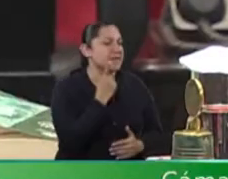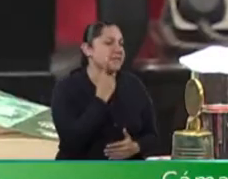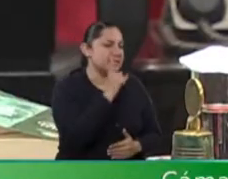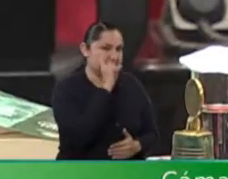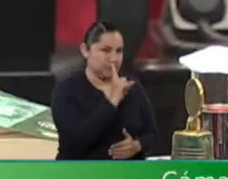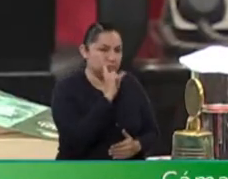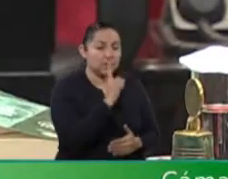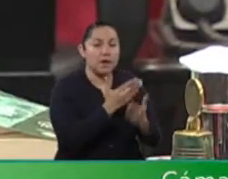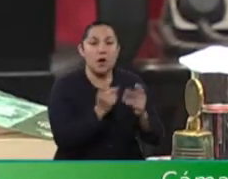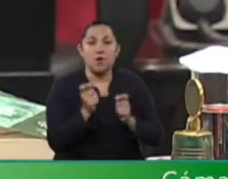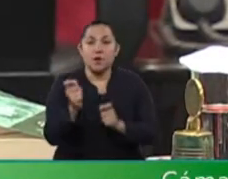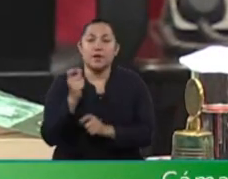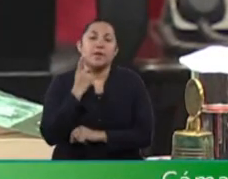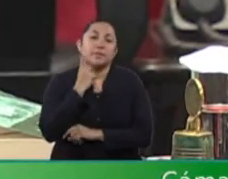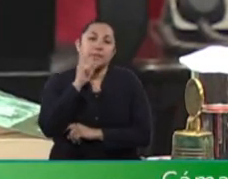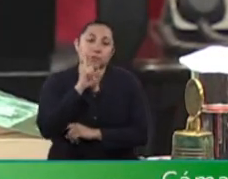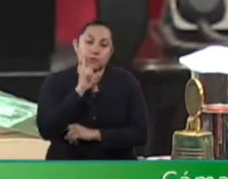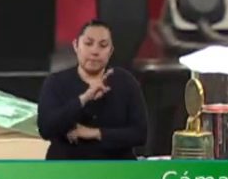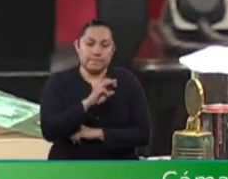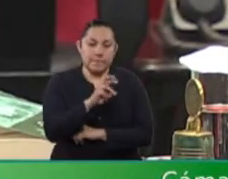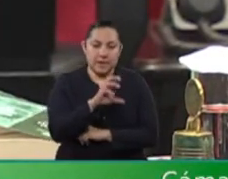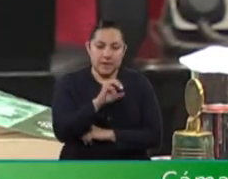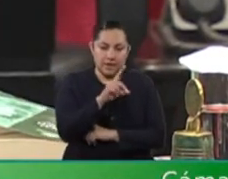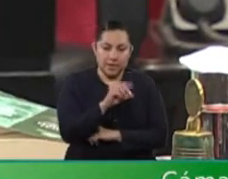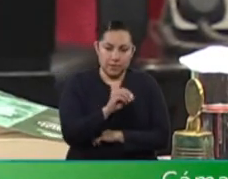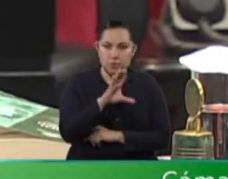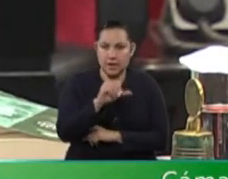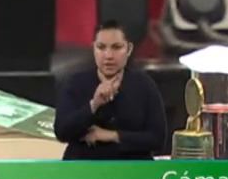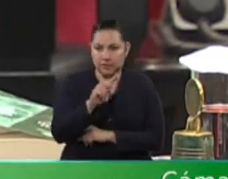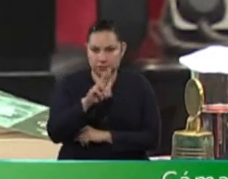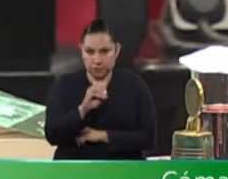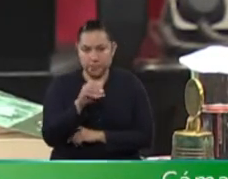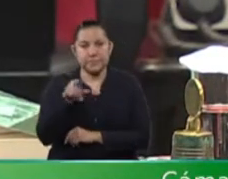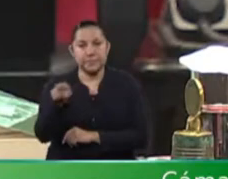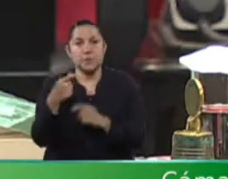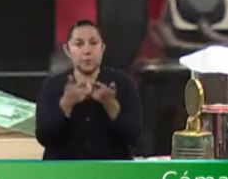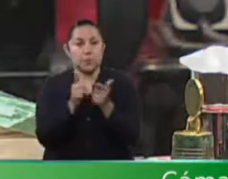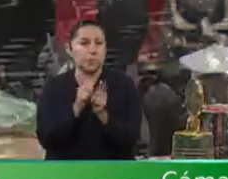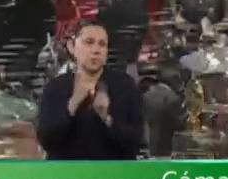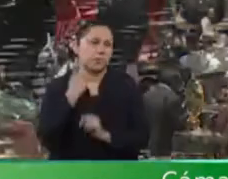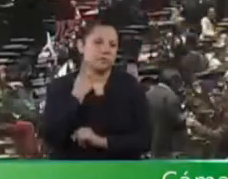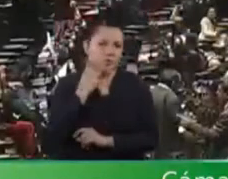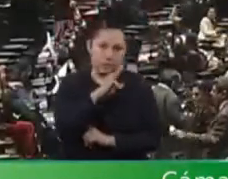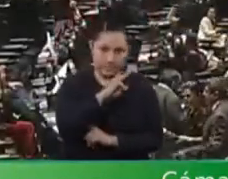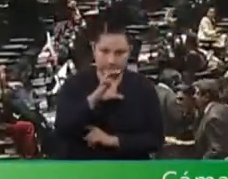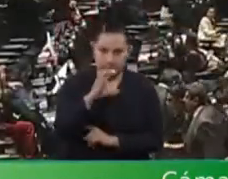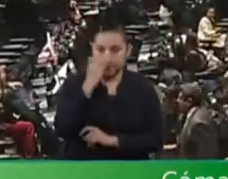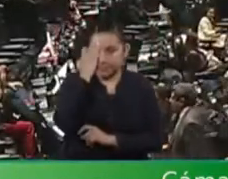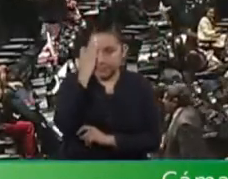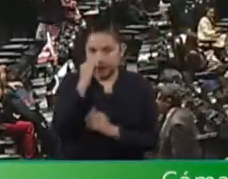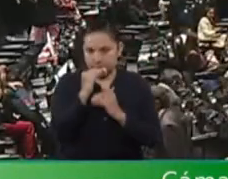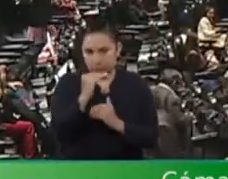diputada Patricia Mercado Castro, de Movimiento Ciudadano, hasta por 5 minutos.